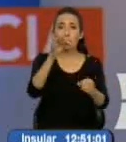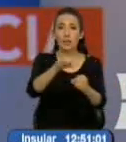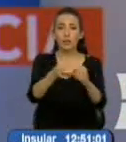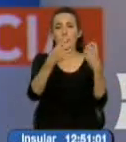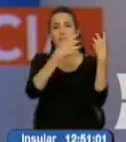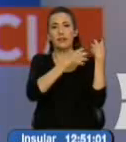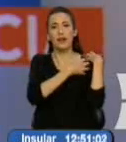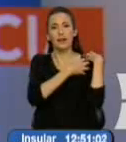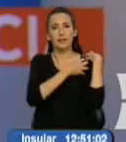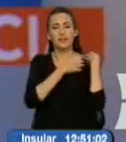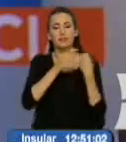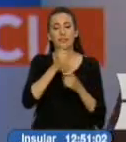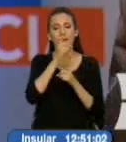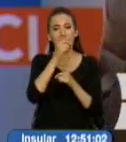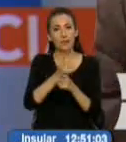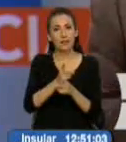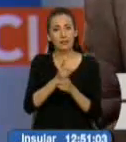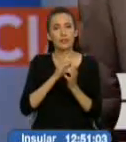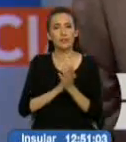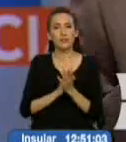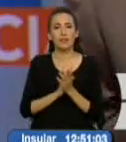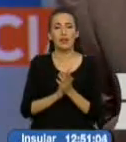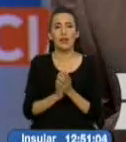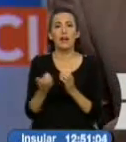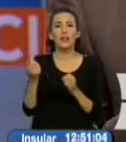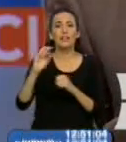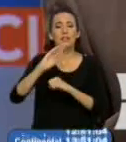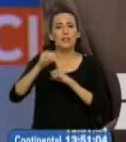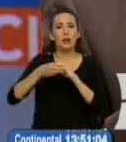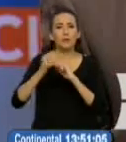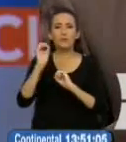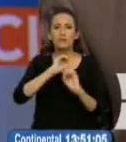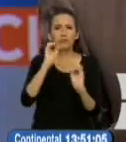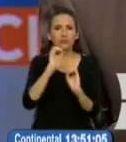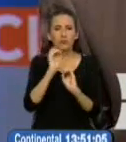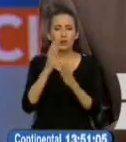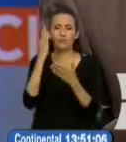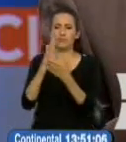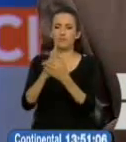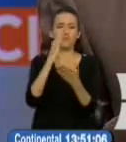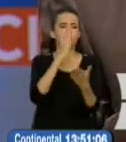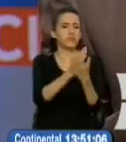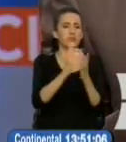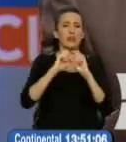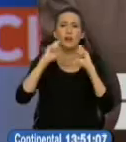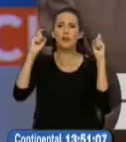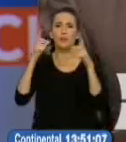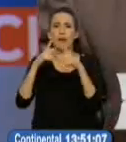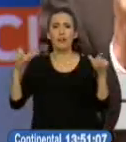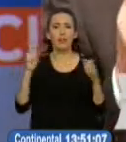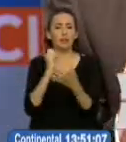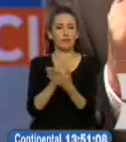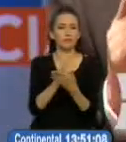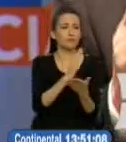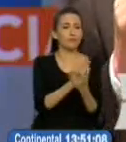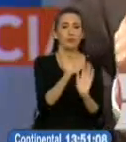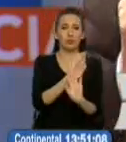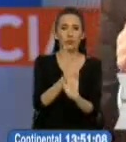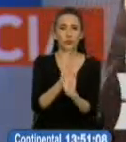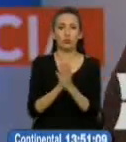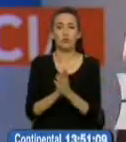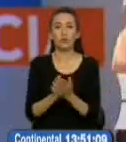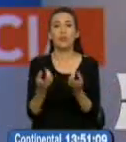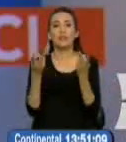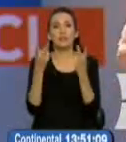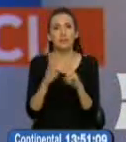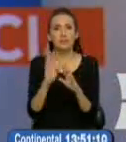garantice esa honra, se incorpore no mecanismos de restricción a la libertad de expresión, pero sí mecanismos a